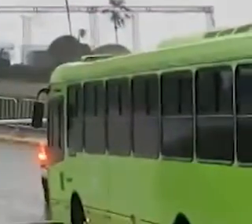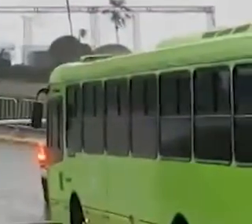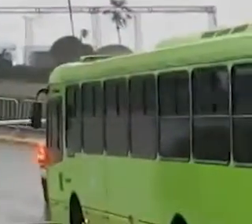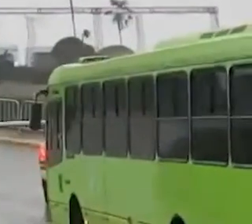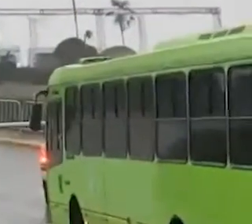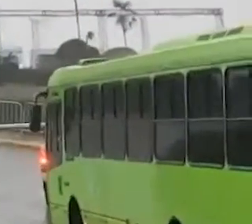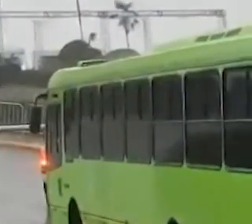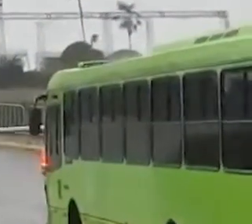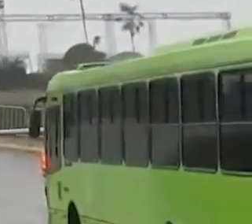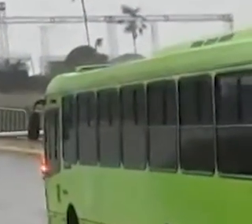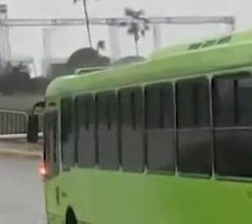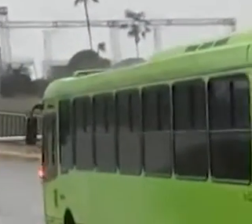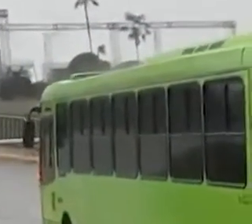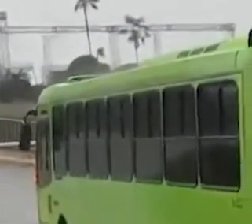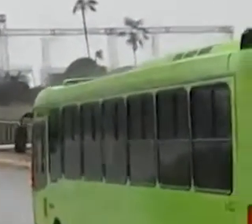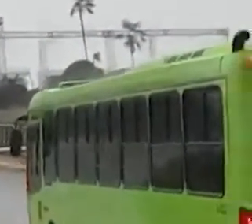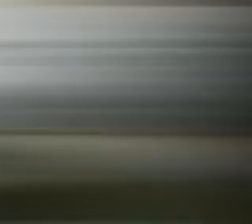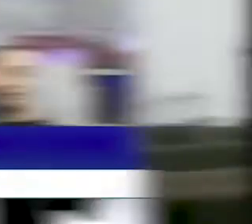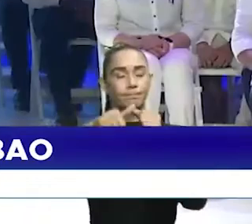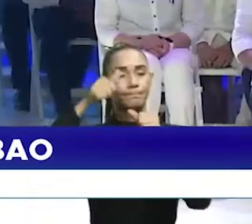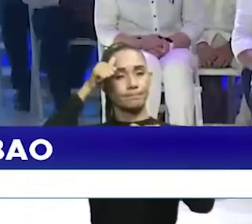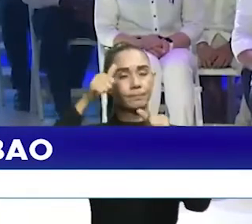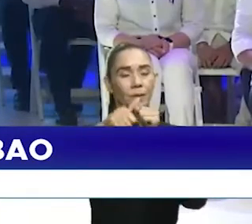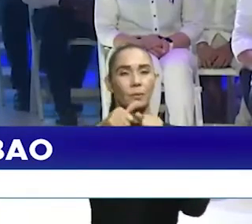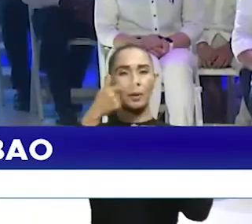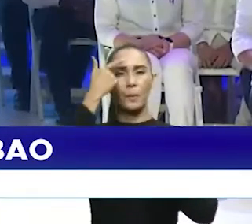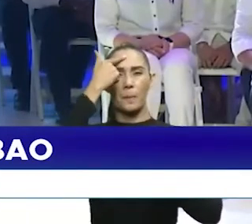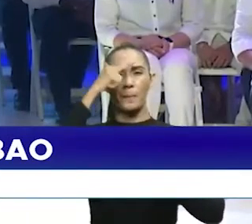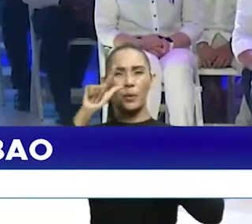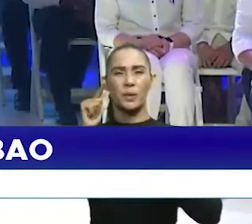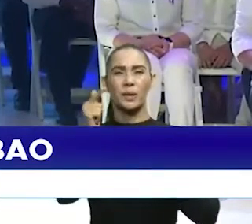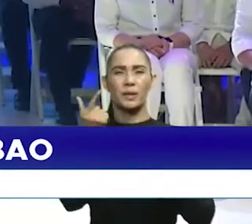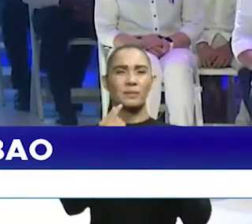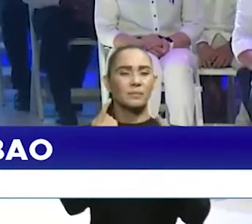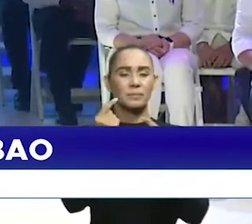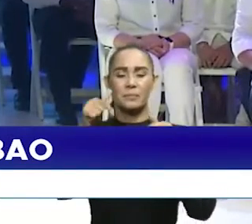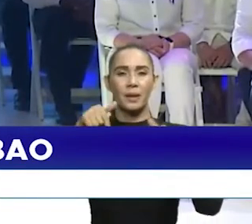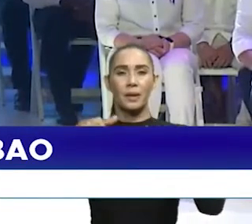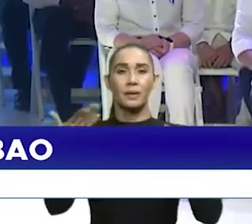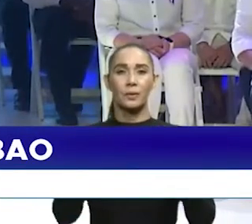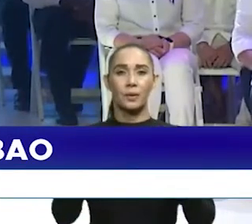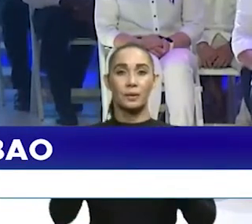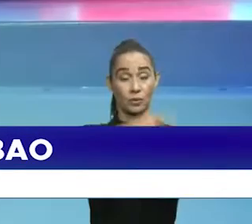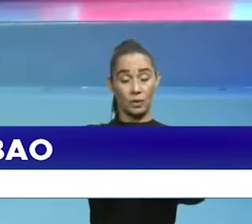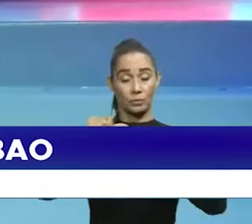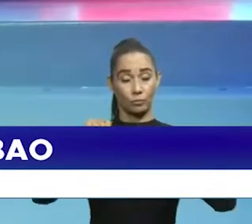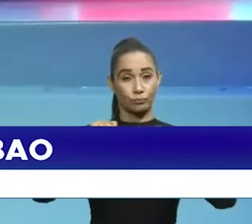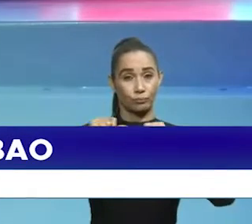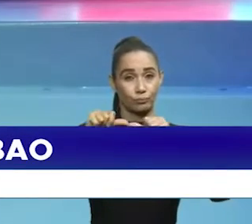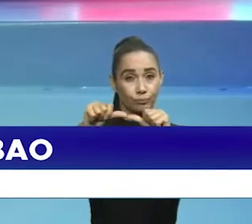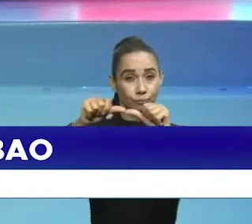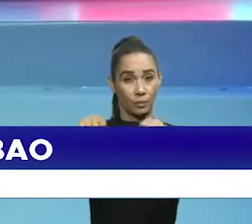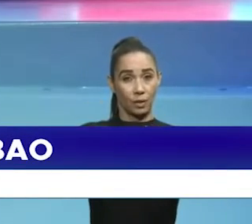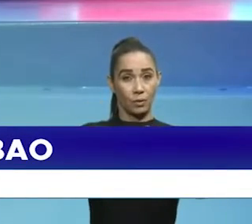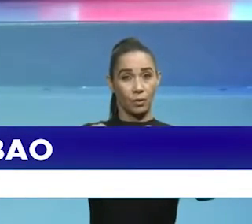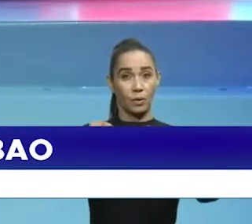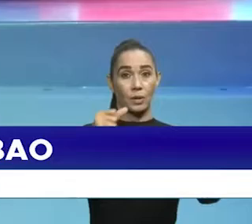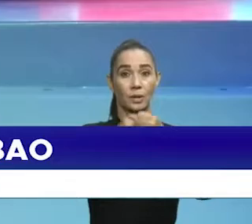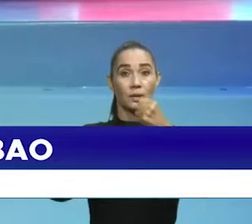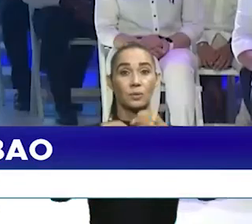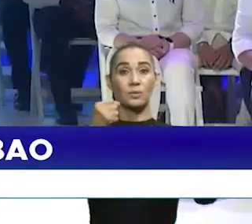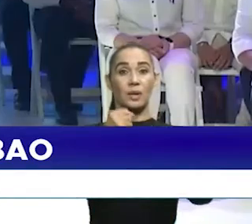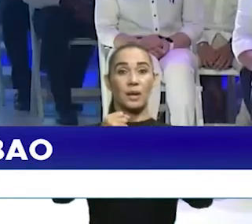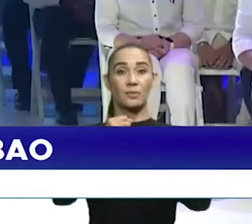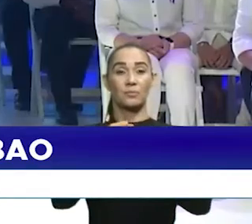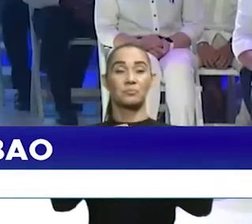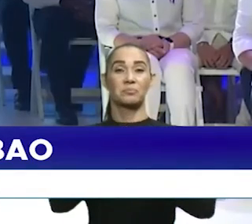un fuerte aguacero en Santiago dio un discurso de sus 2 años de gestión. No fue en el monumento a los héroes